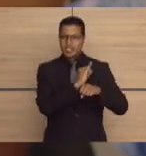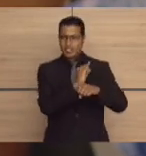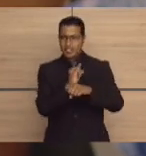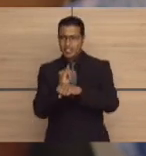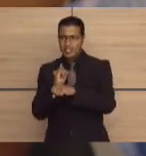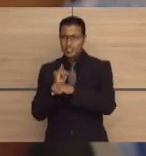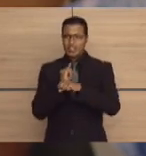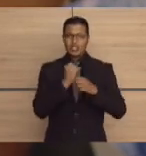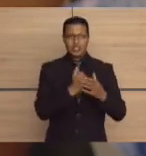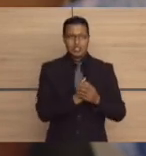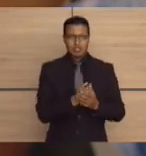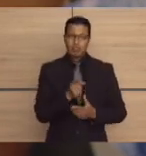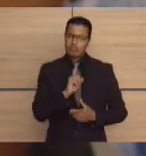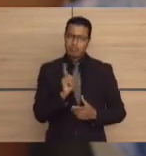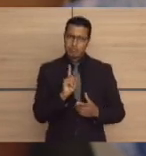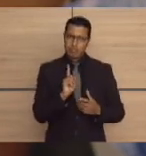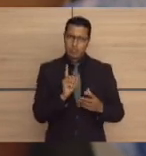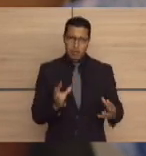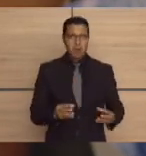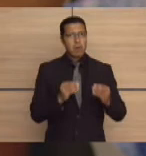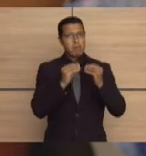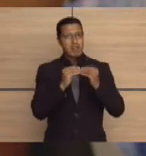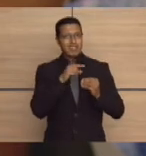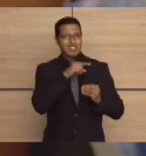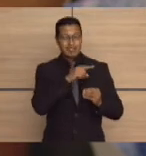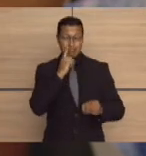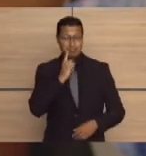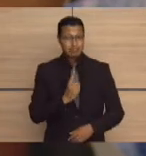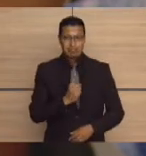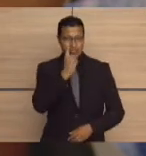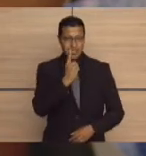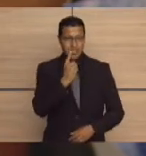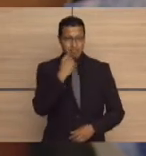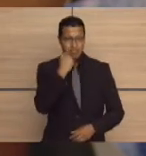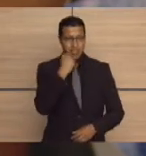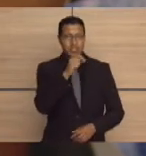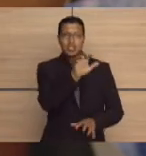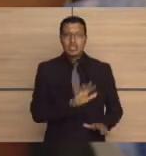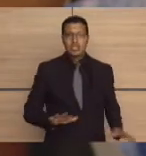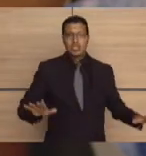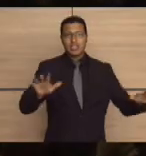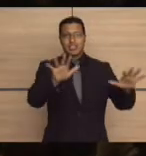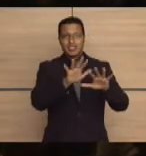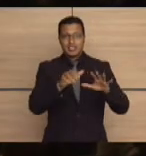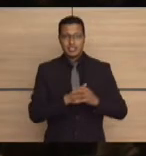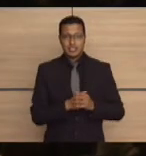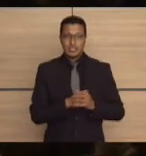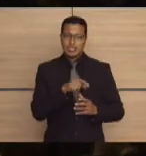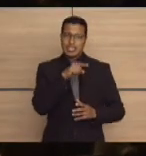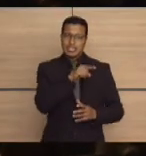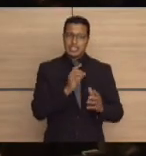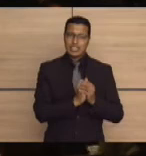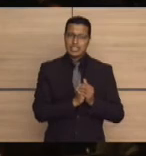instituciones, sino que también es, y en primerísimo lugar, el territorio. Y una